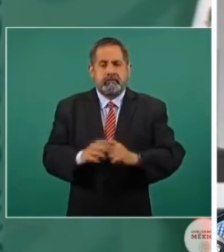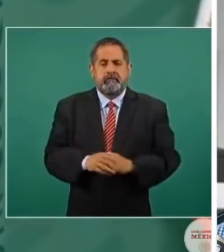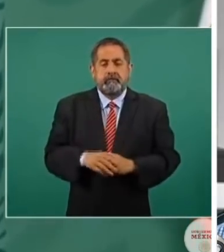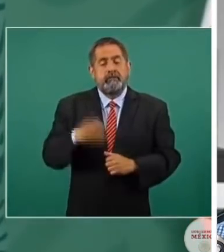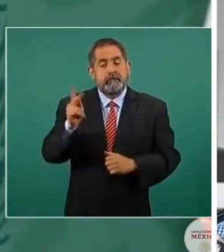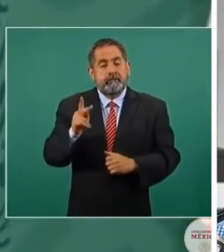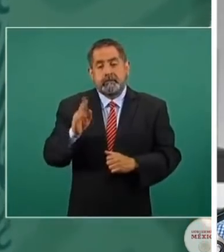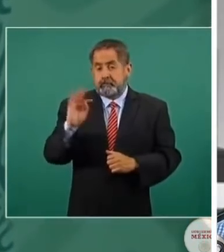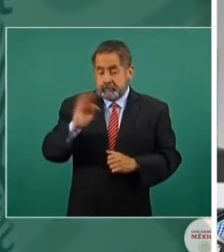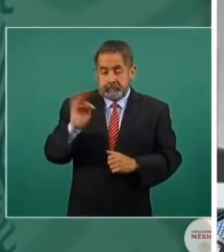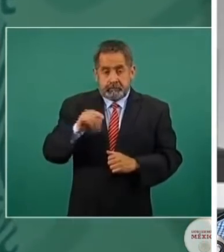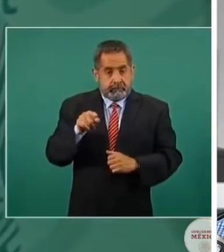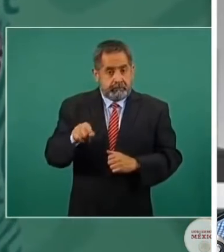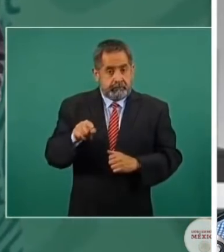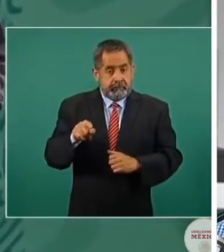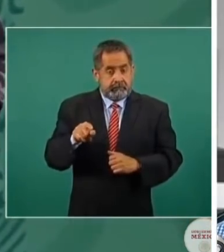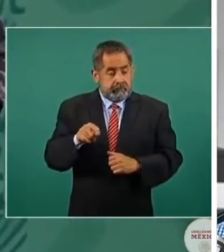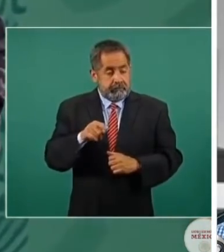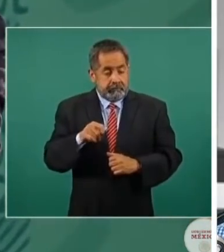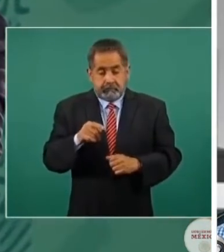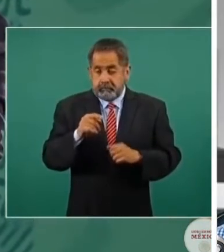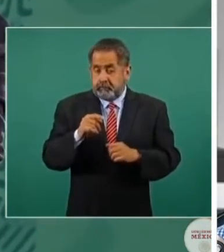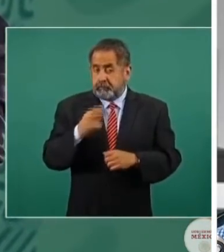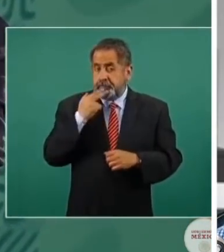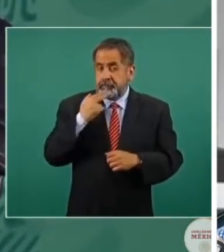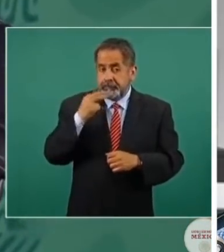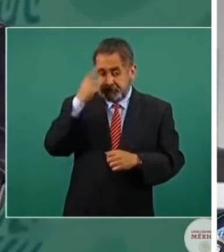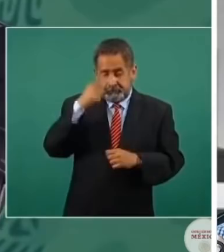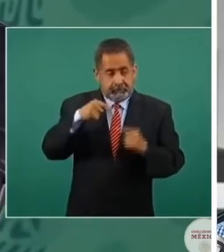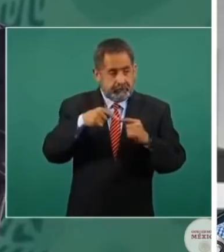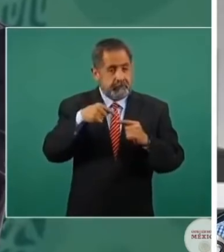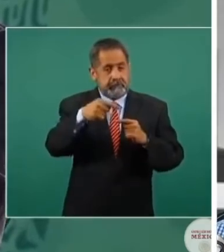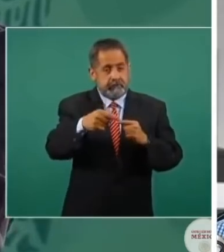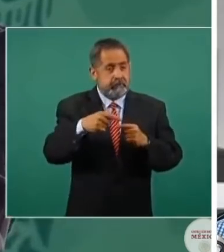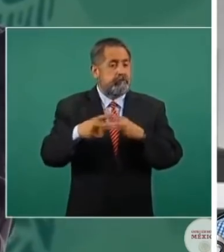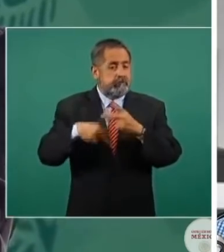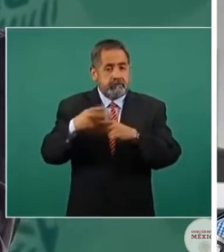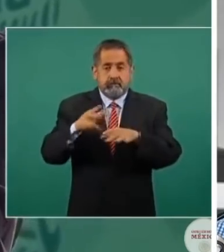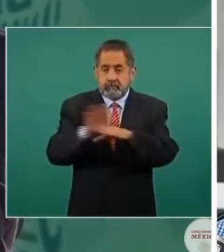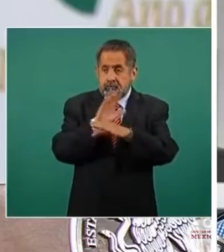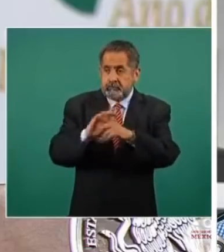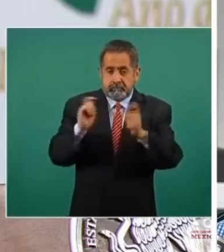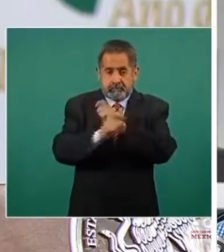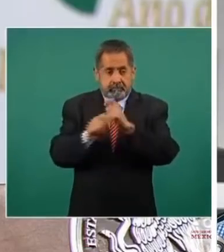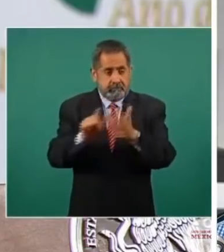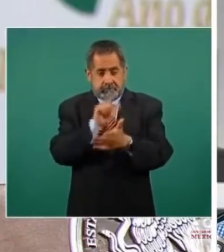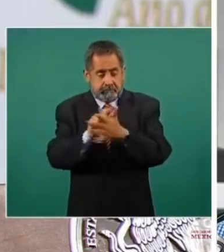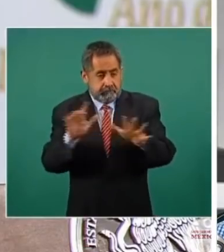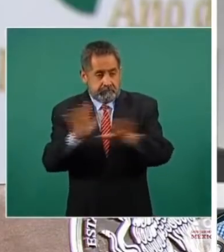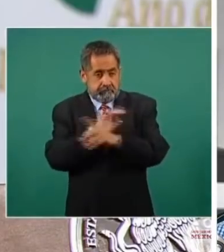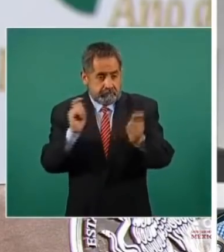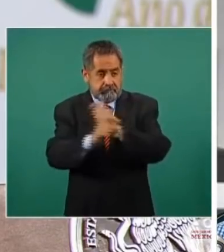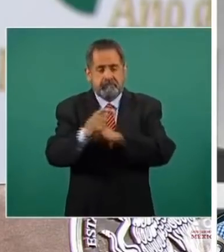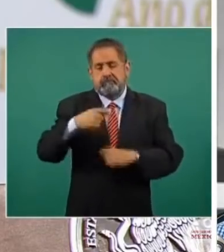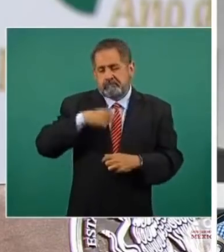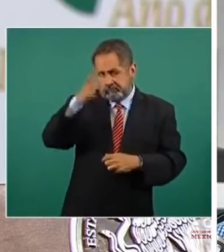pero si eso garantiza de que va a haber la reforma, yo estoy de acuerdo.